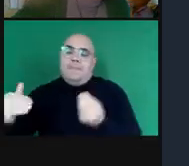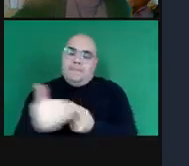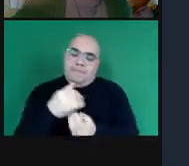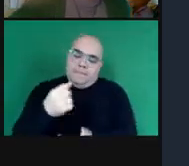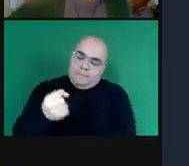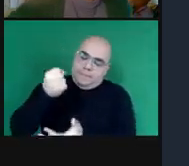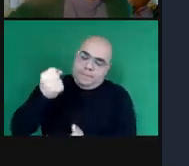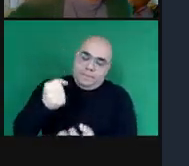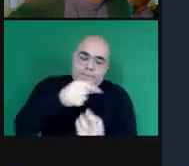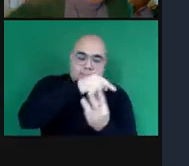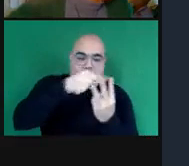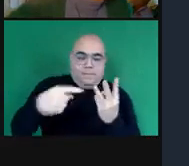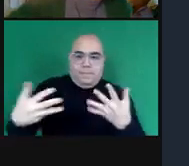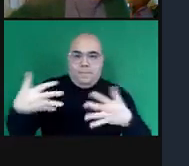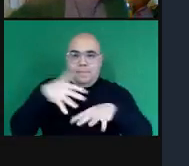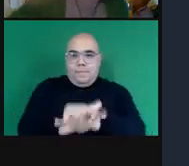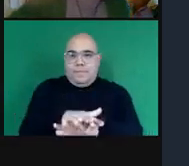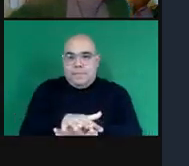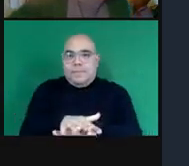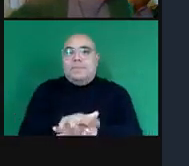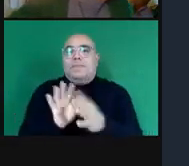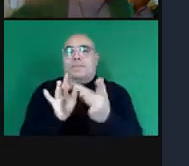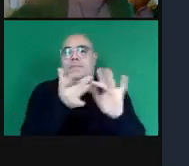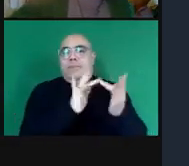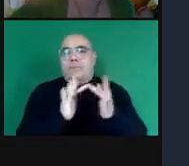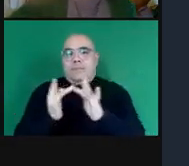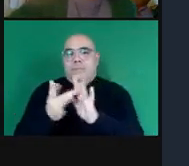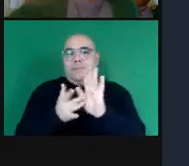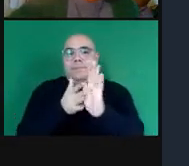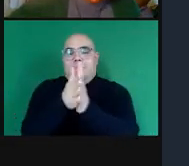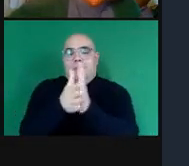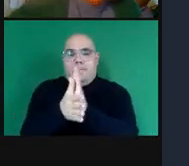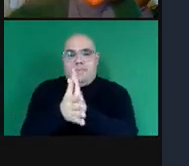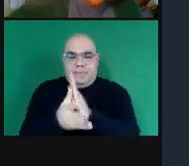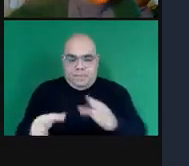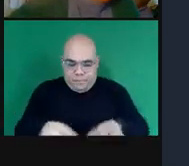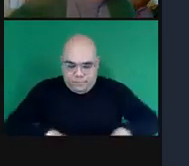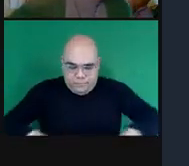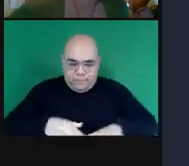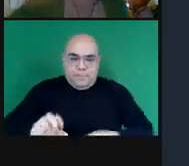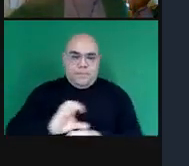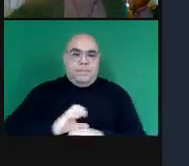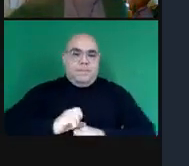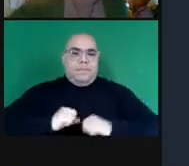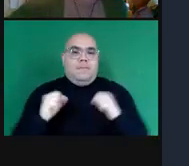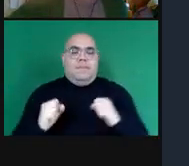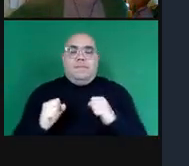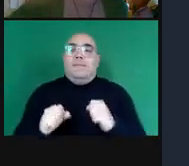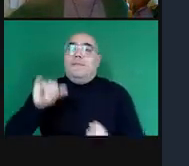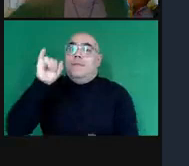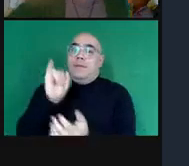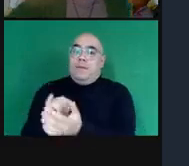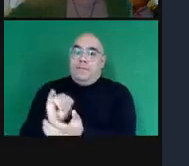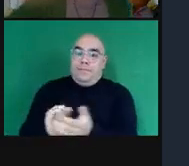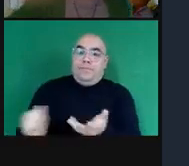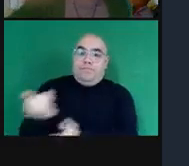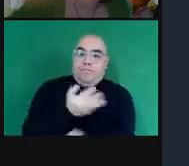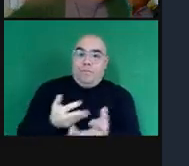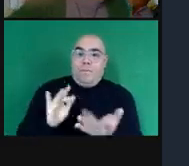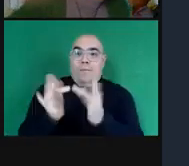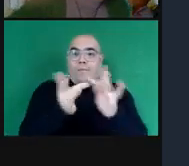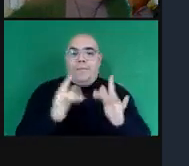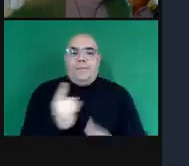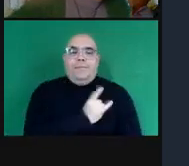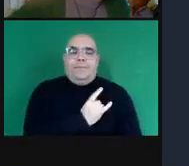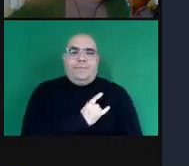Ciudad Universitaria de Bogotá, porque esa es nuestra dinámica permanente. En el campus de la Universidad